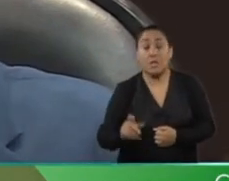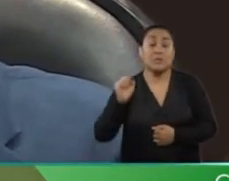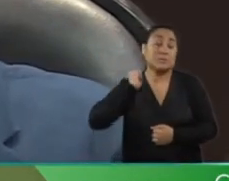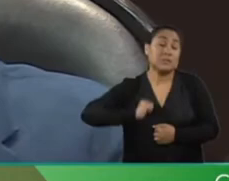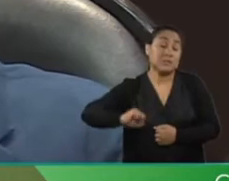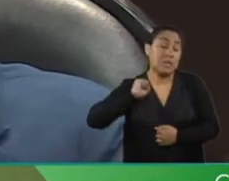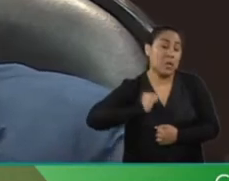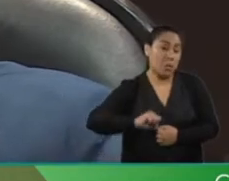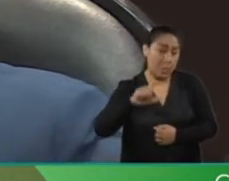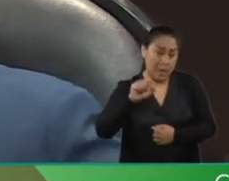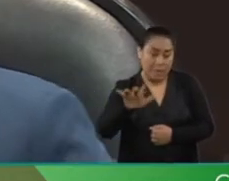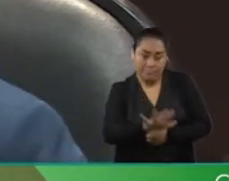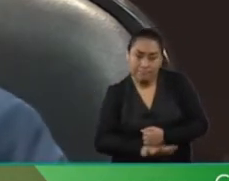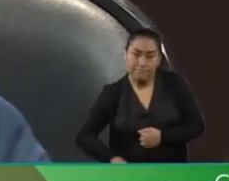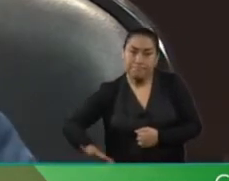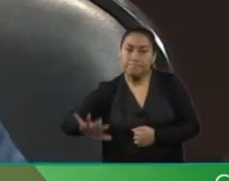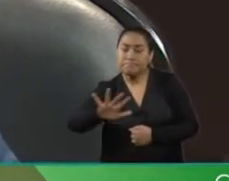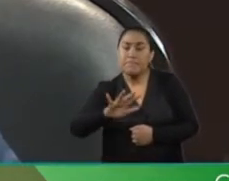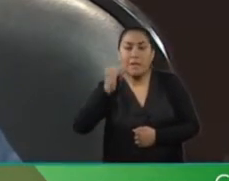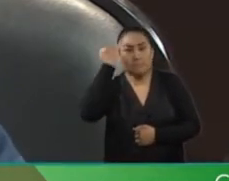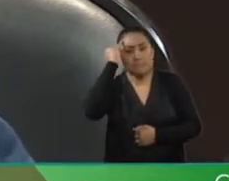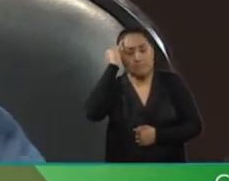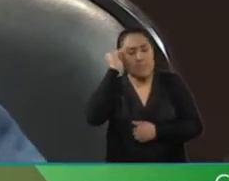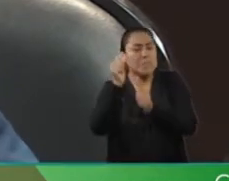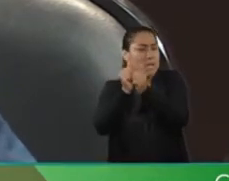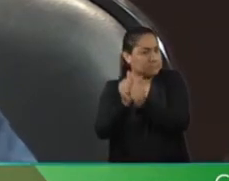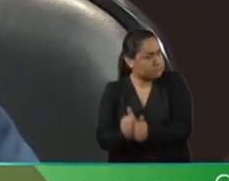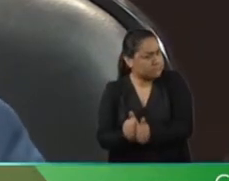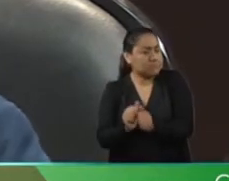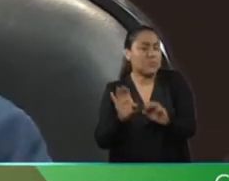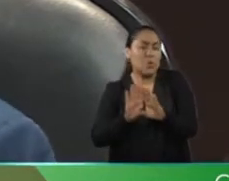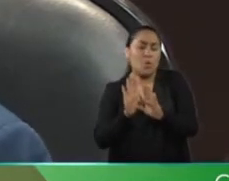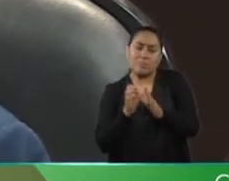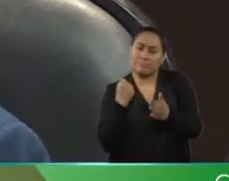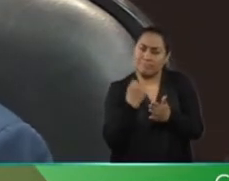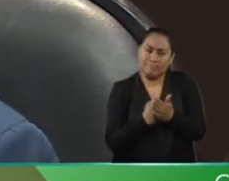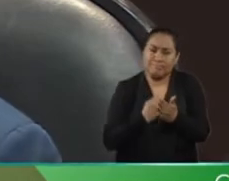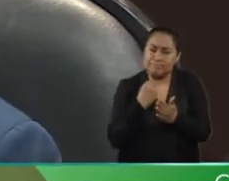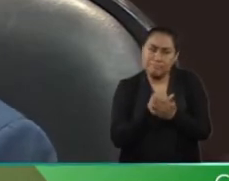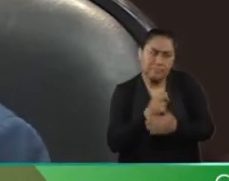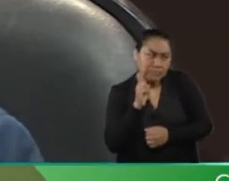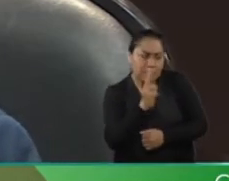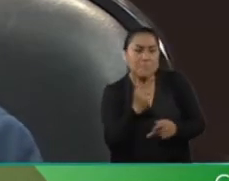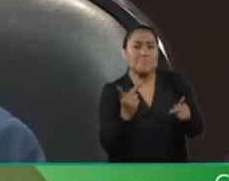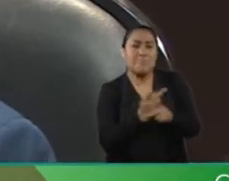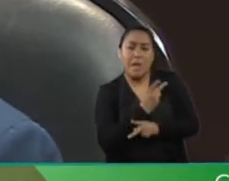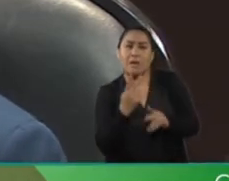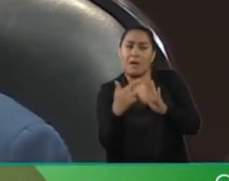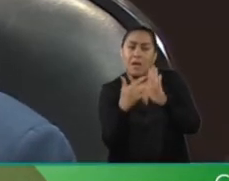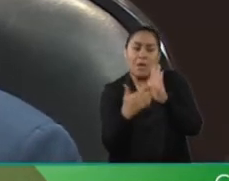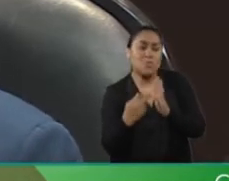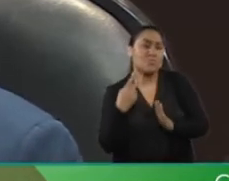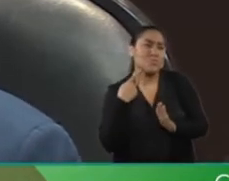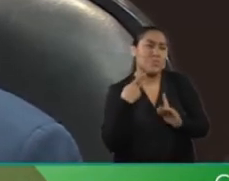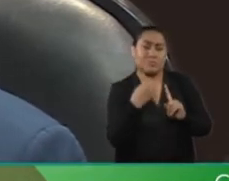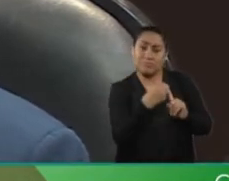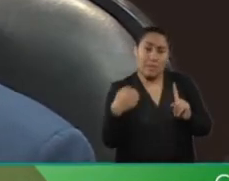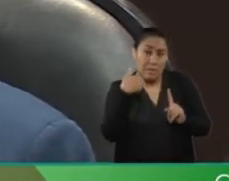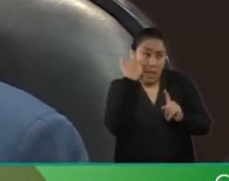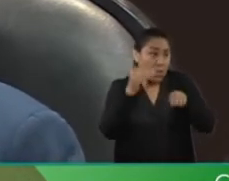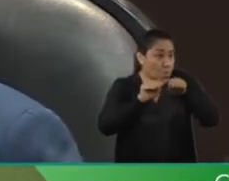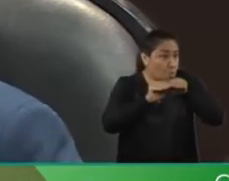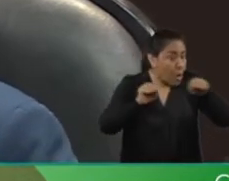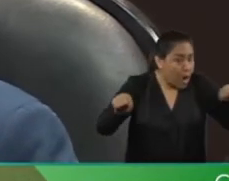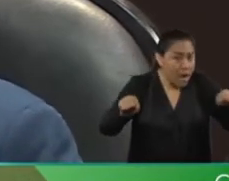indígenas se consolidaron como ámbitos de lucha y resistencia frente a las políticas que intentaban homogeneizar la